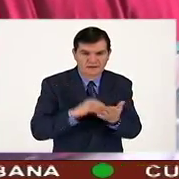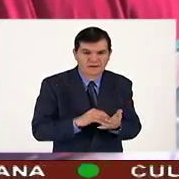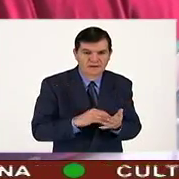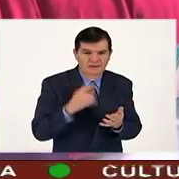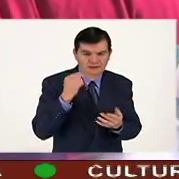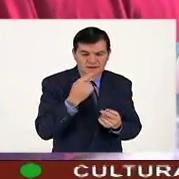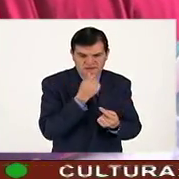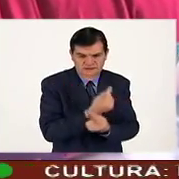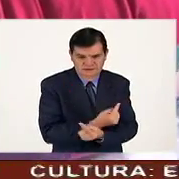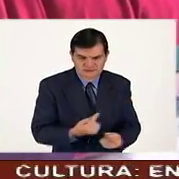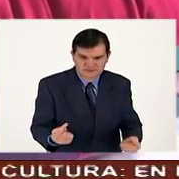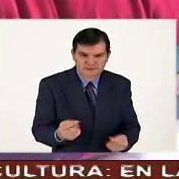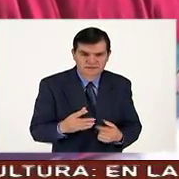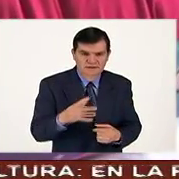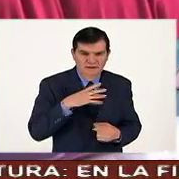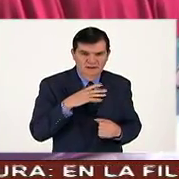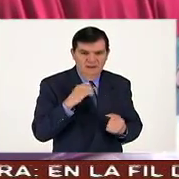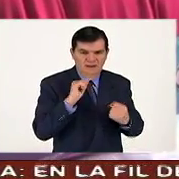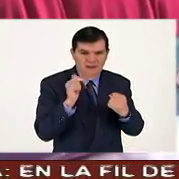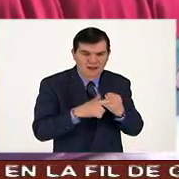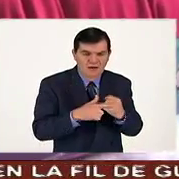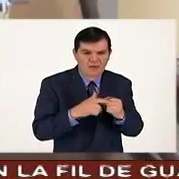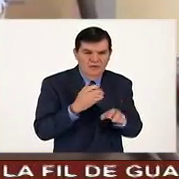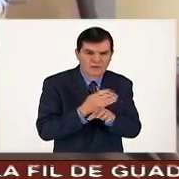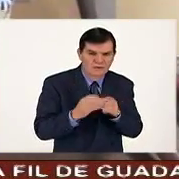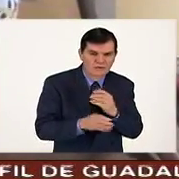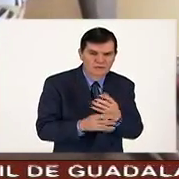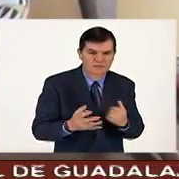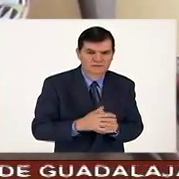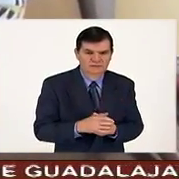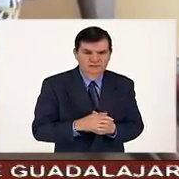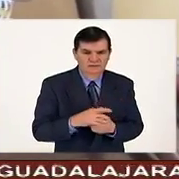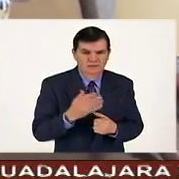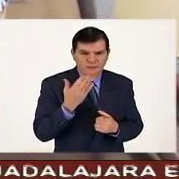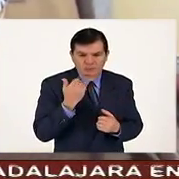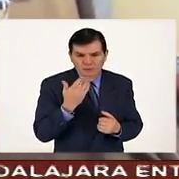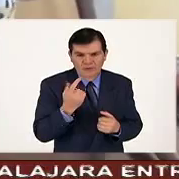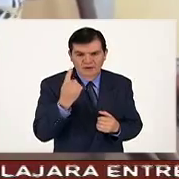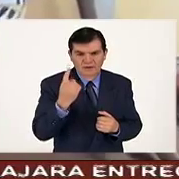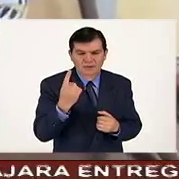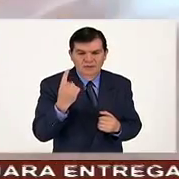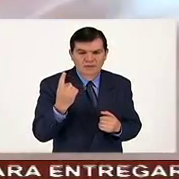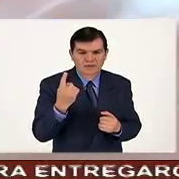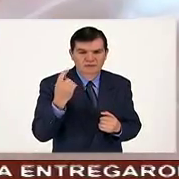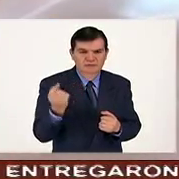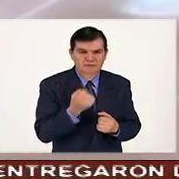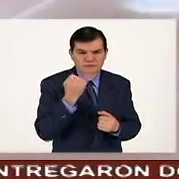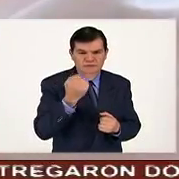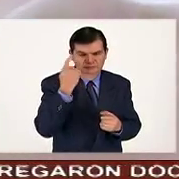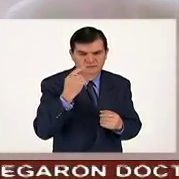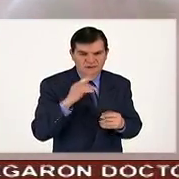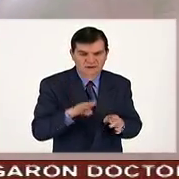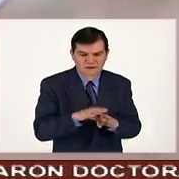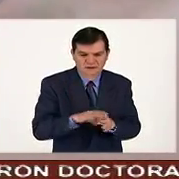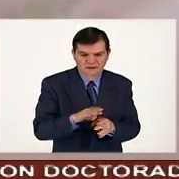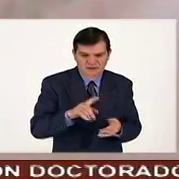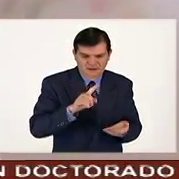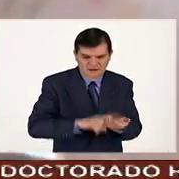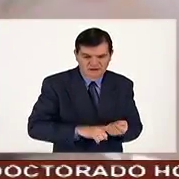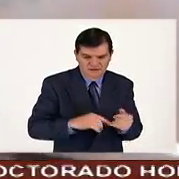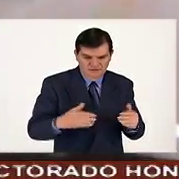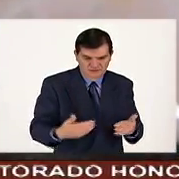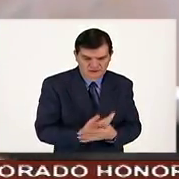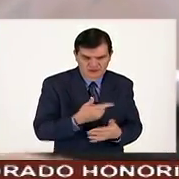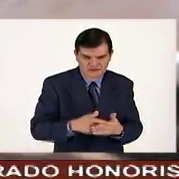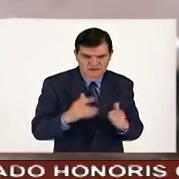los pequeñitos que en alguna situación no tienen la suerte de haber nacido en un núcleo familiar, pues bueno, se